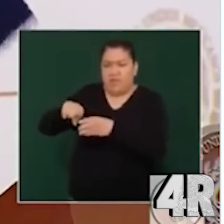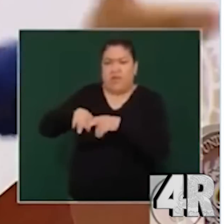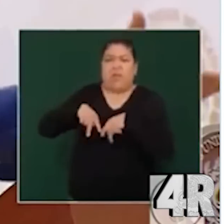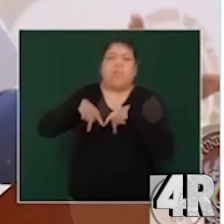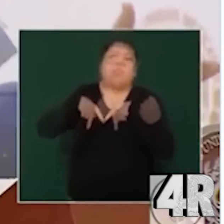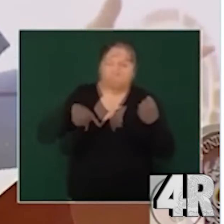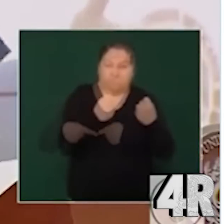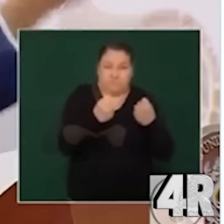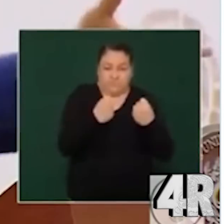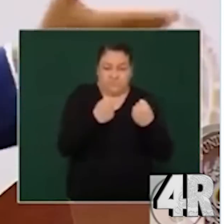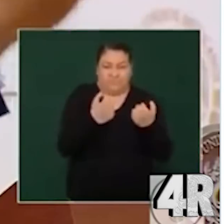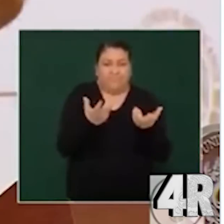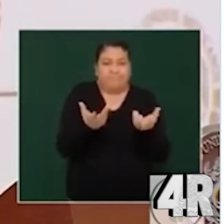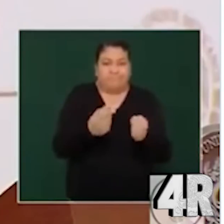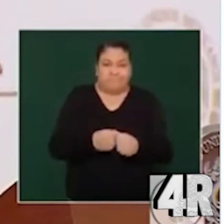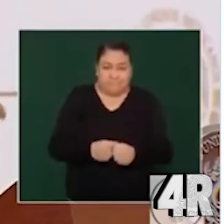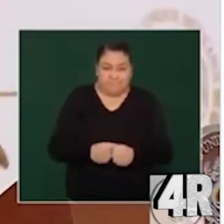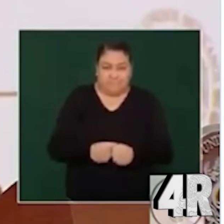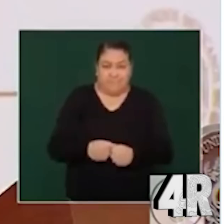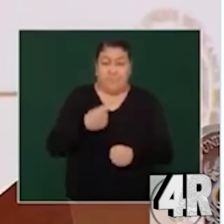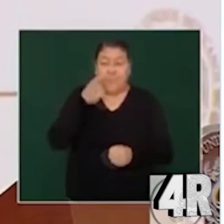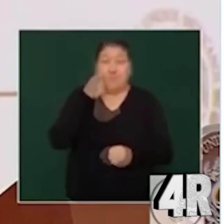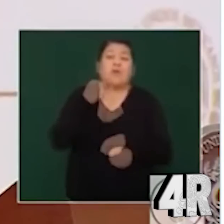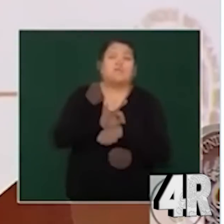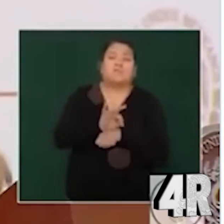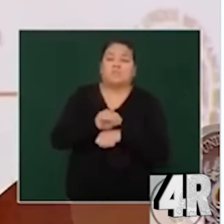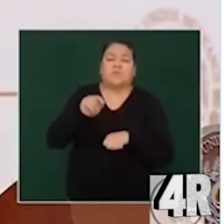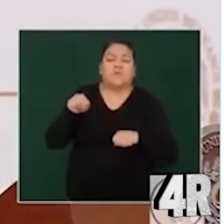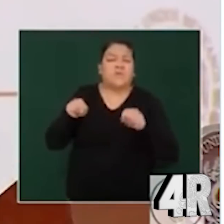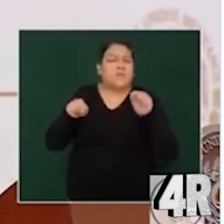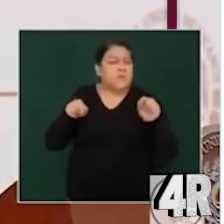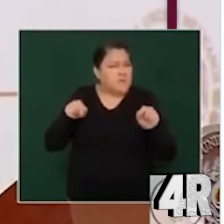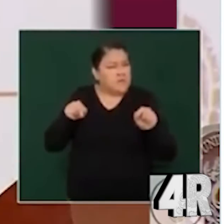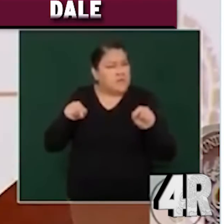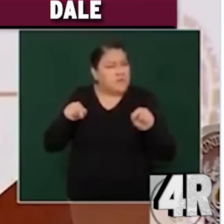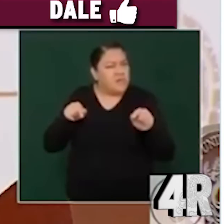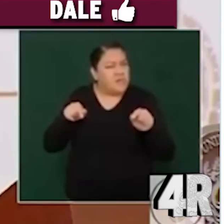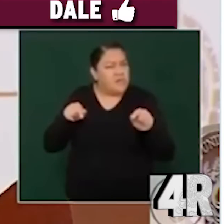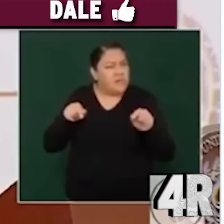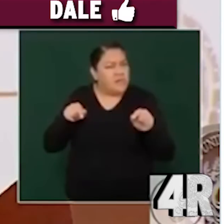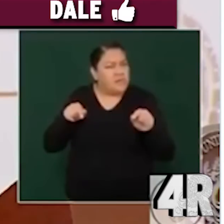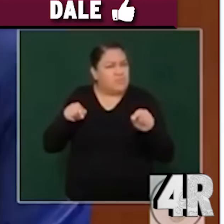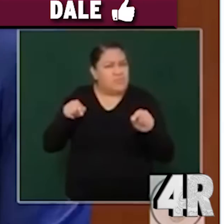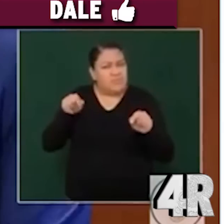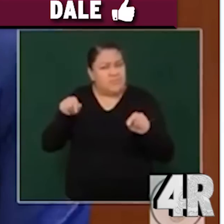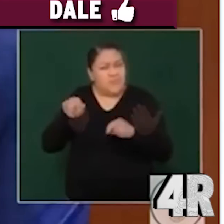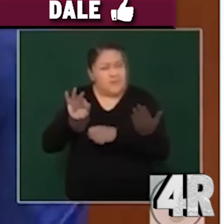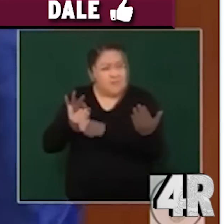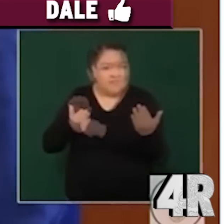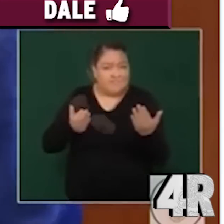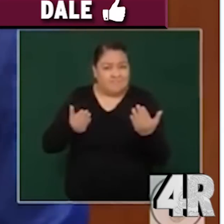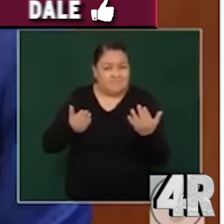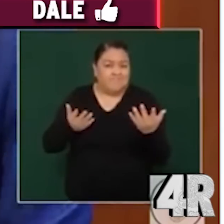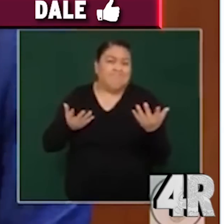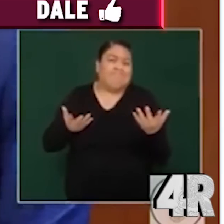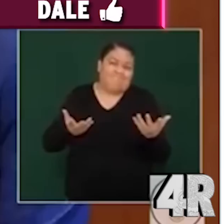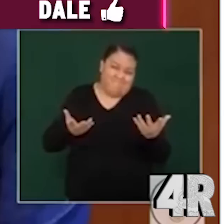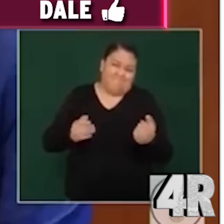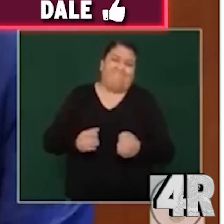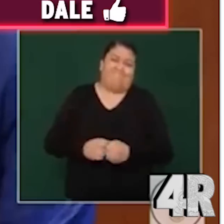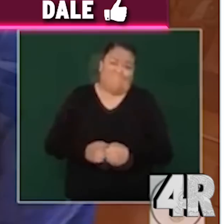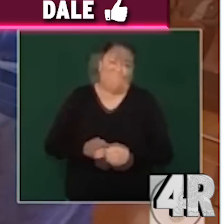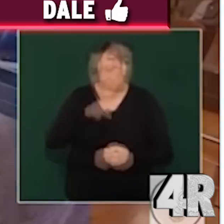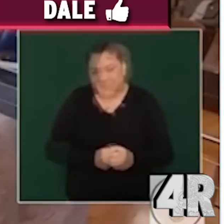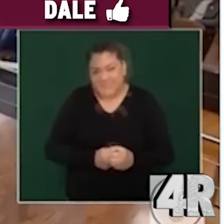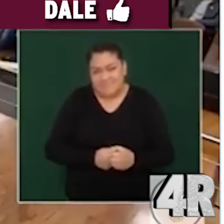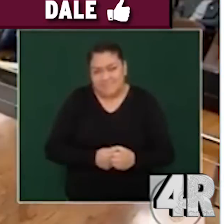a quiénes defendieron los legisladores? ¿A la Comisión Federal de Electricidad o a Iberdrola? ¿Y de dónde es